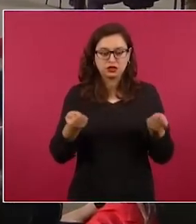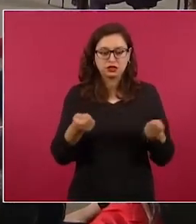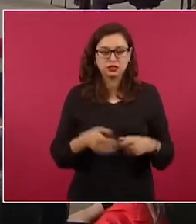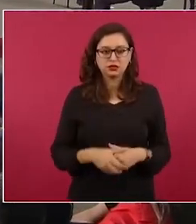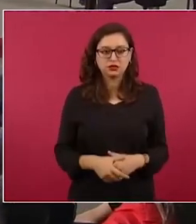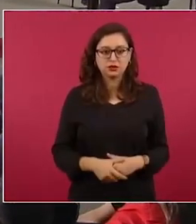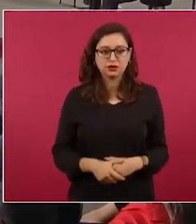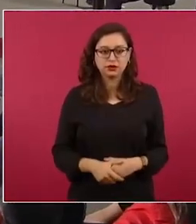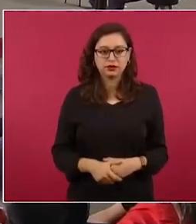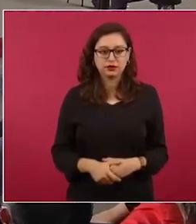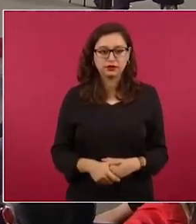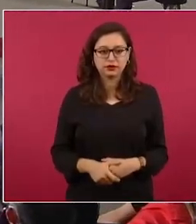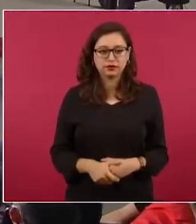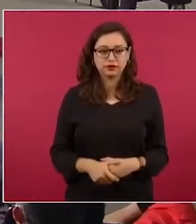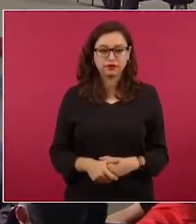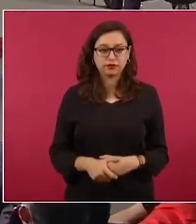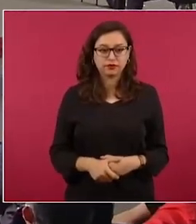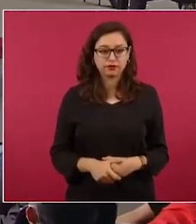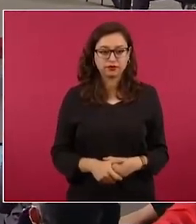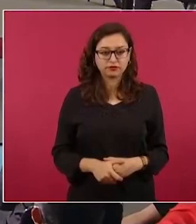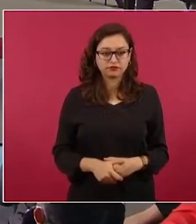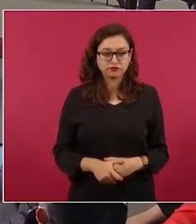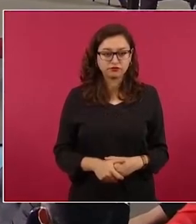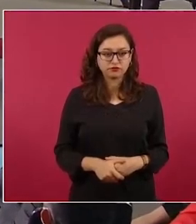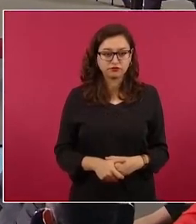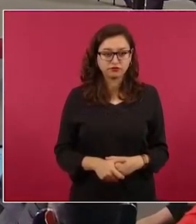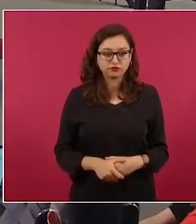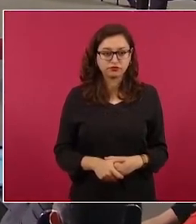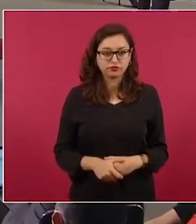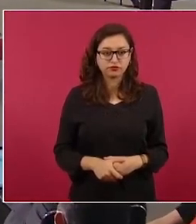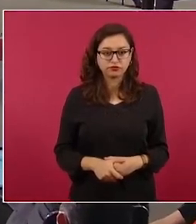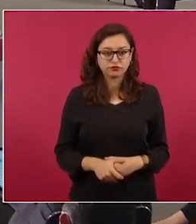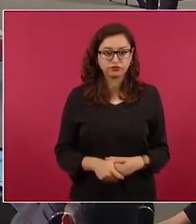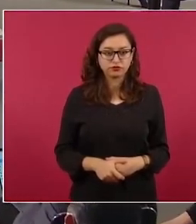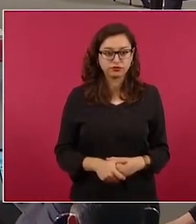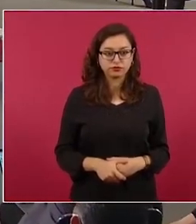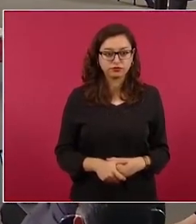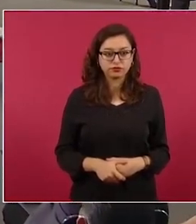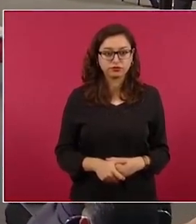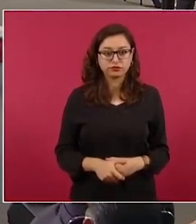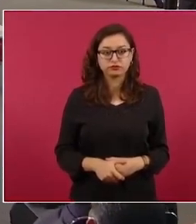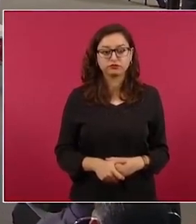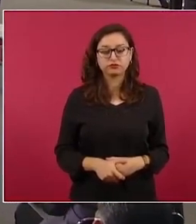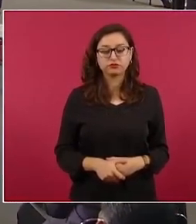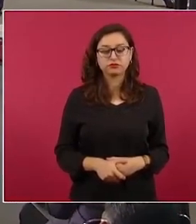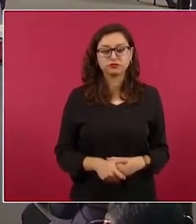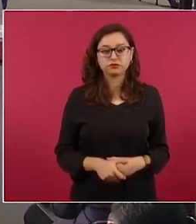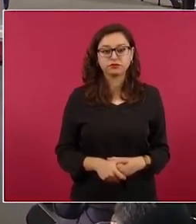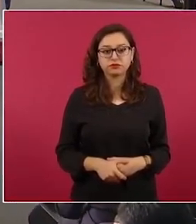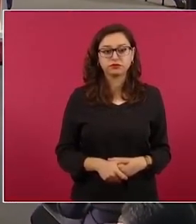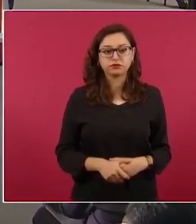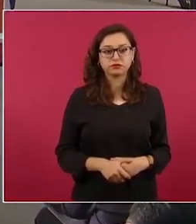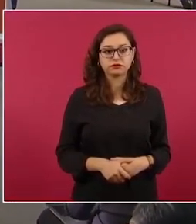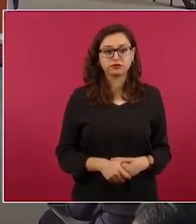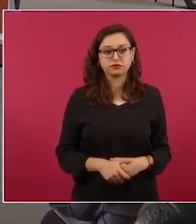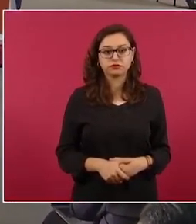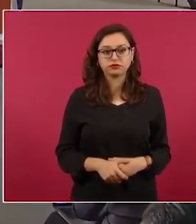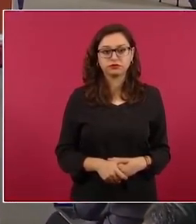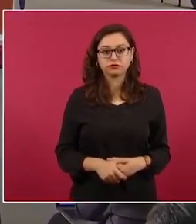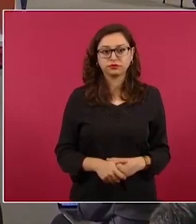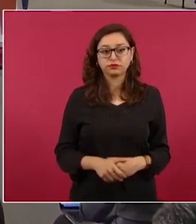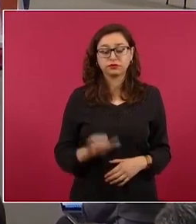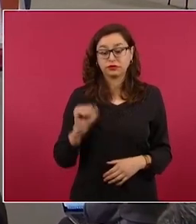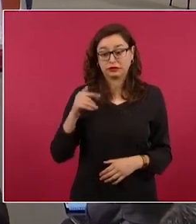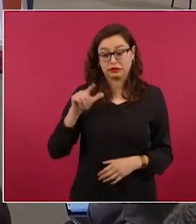páralo ahí. ¿Vos sabés? Imagínese que sur ce dossier, un expresidente, la